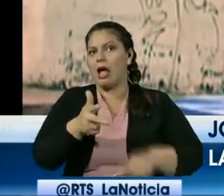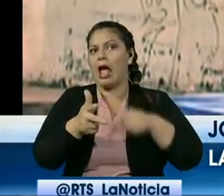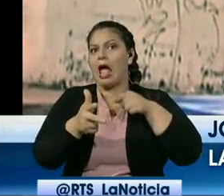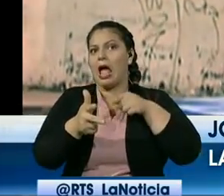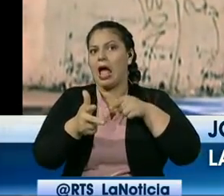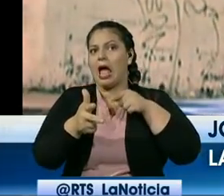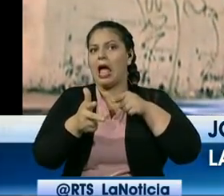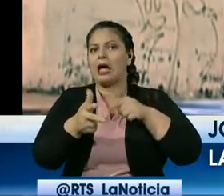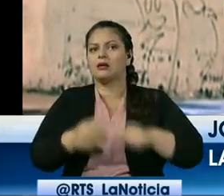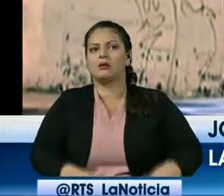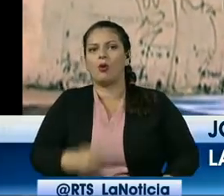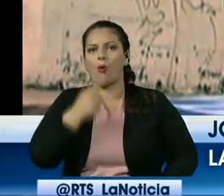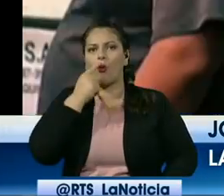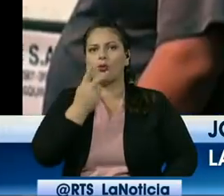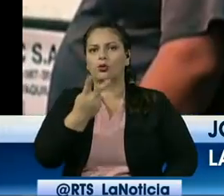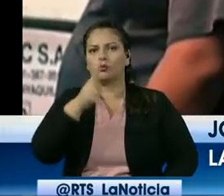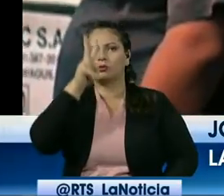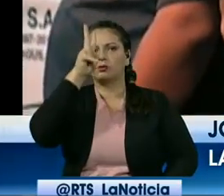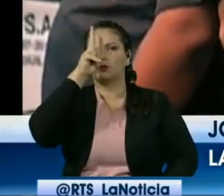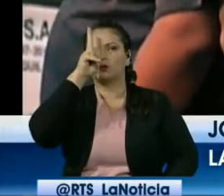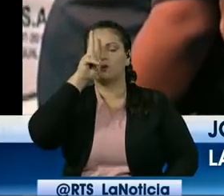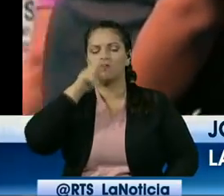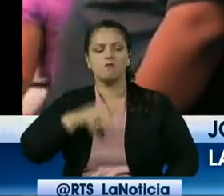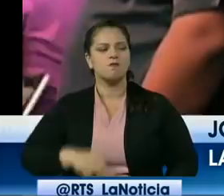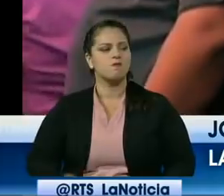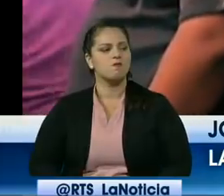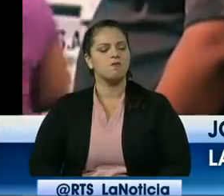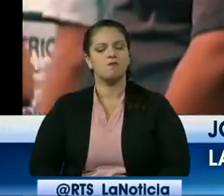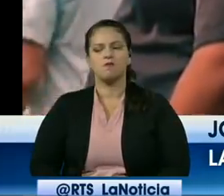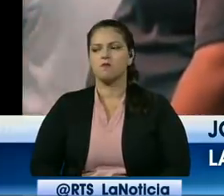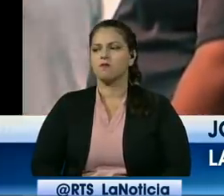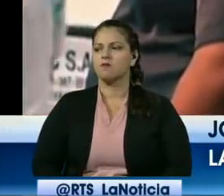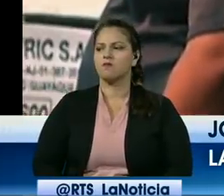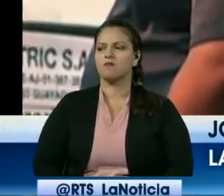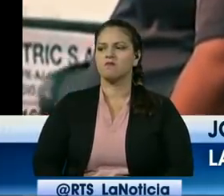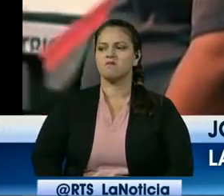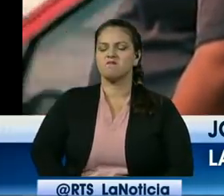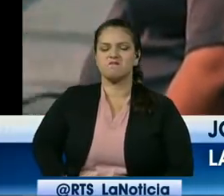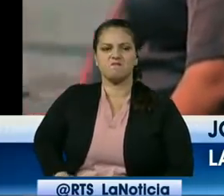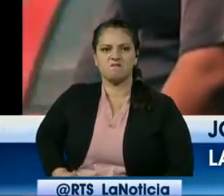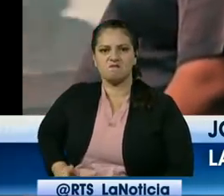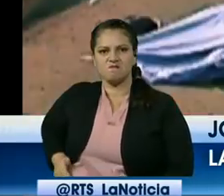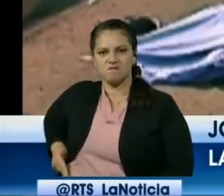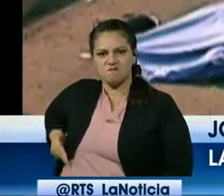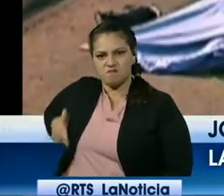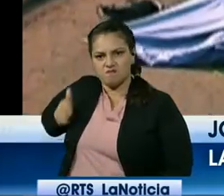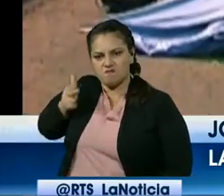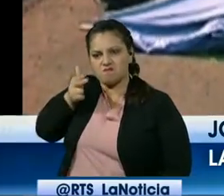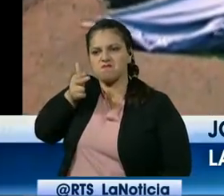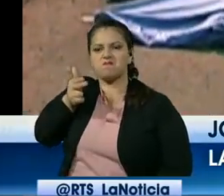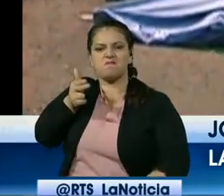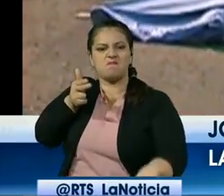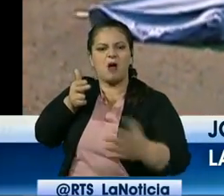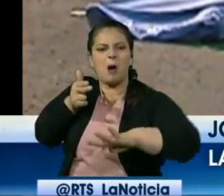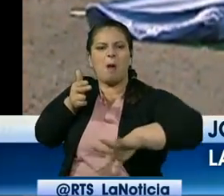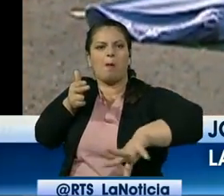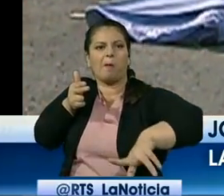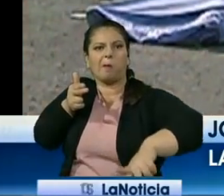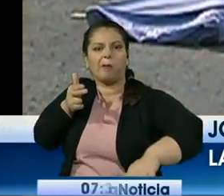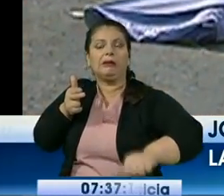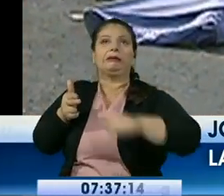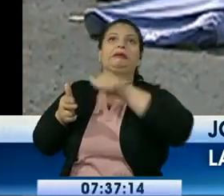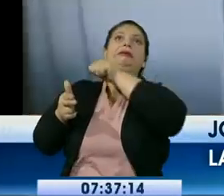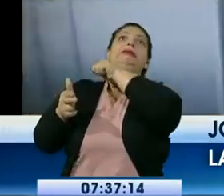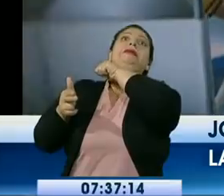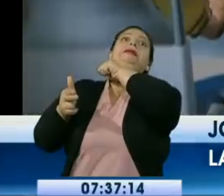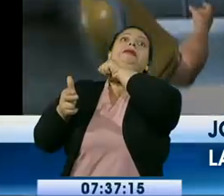el robo, pero los que subieron asientos más adelante tienen otra versión de lo sucedido. Nos comenzaron a asaltar al muchacho por